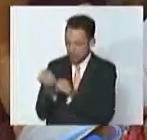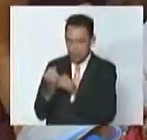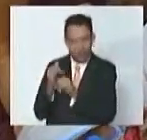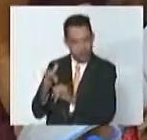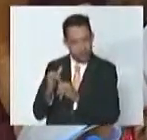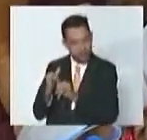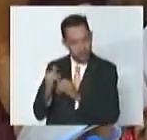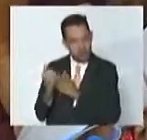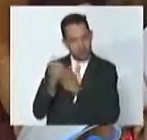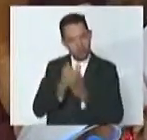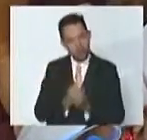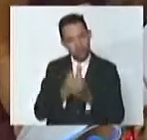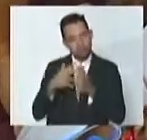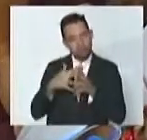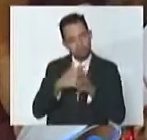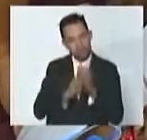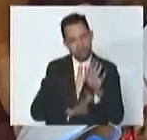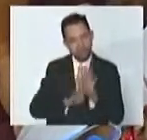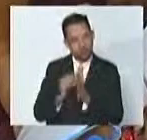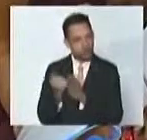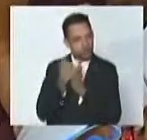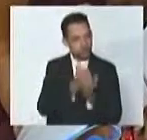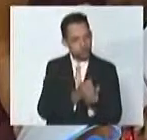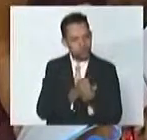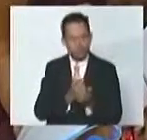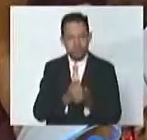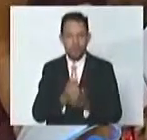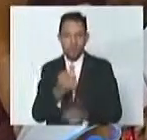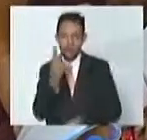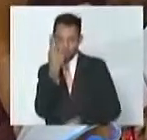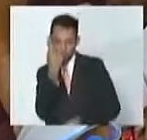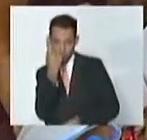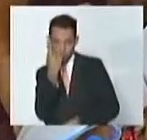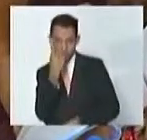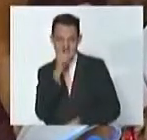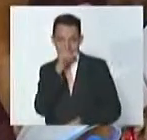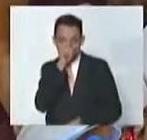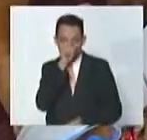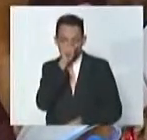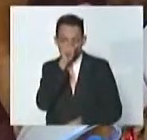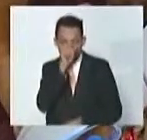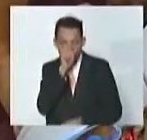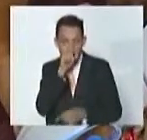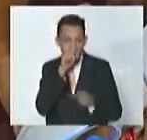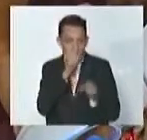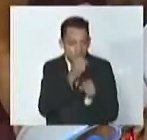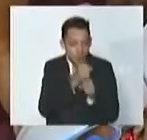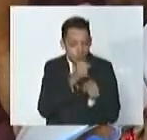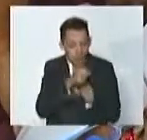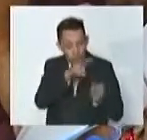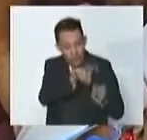consulta, y digo tanto que una sola golondrina no hace verano, es porque